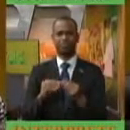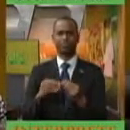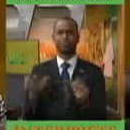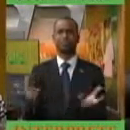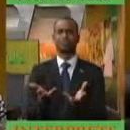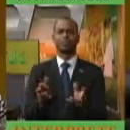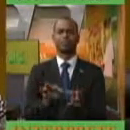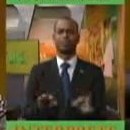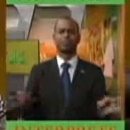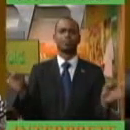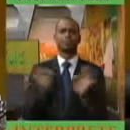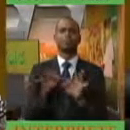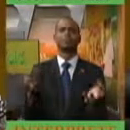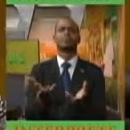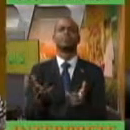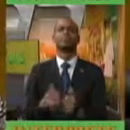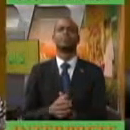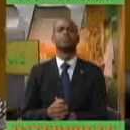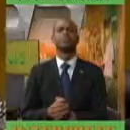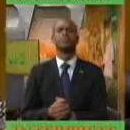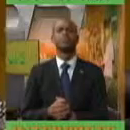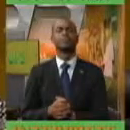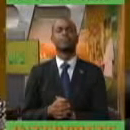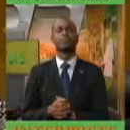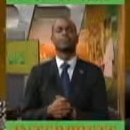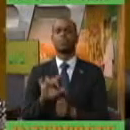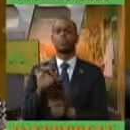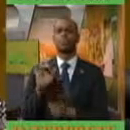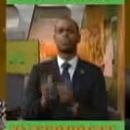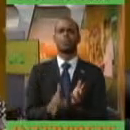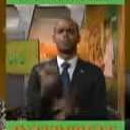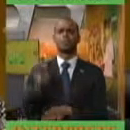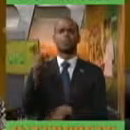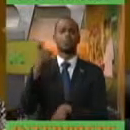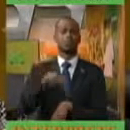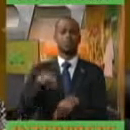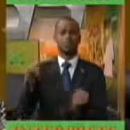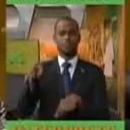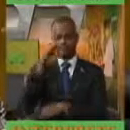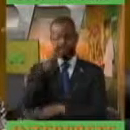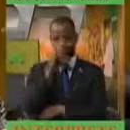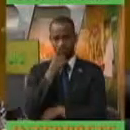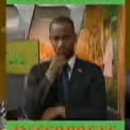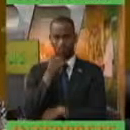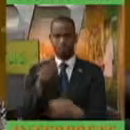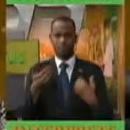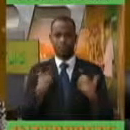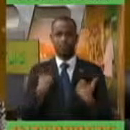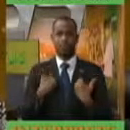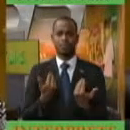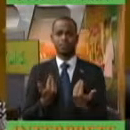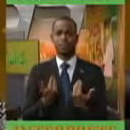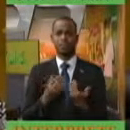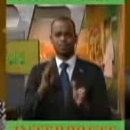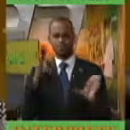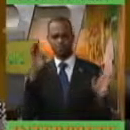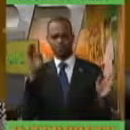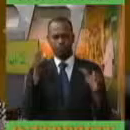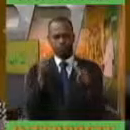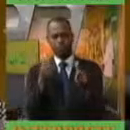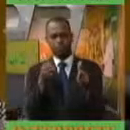es importantísimo. Quizás por primera vez en la República Dominicana estamos teniendo un